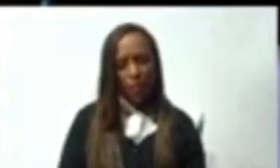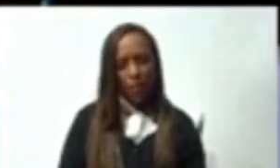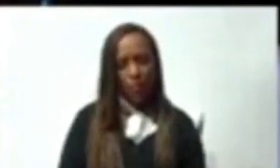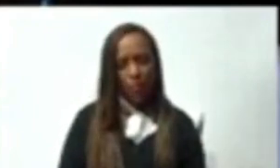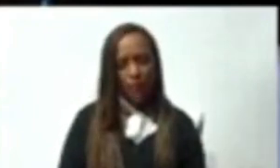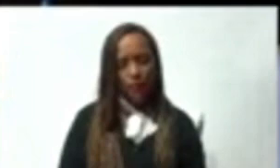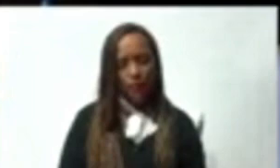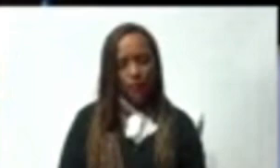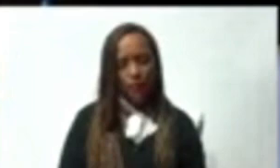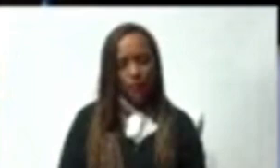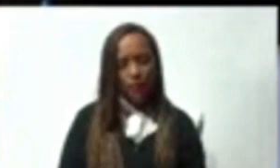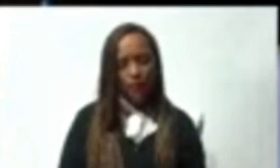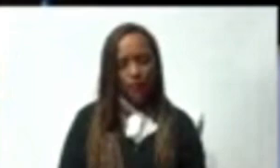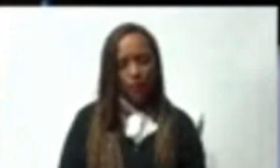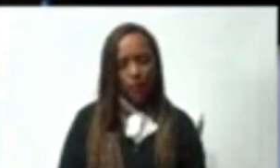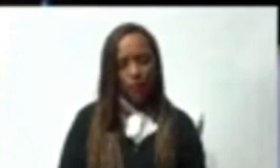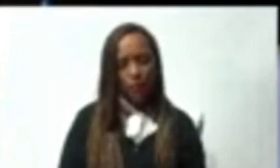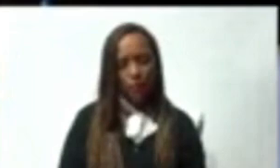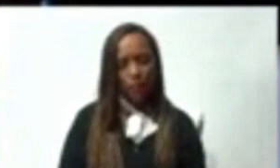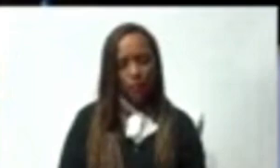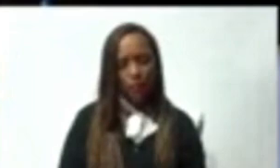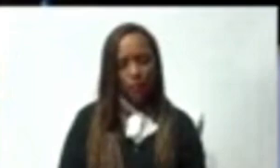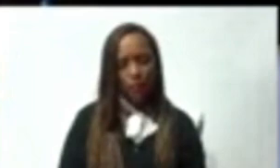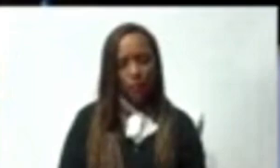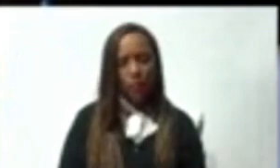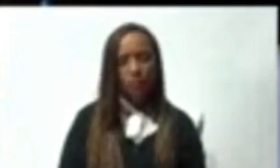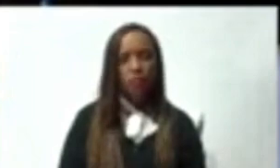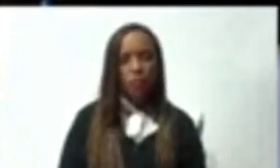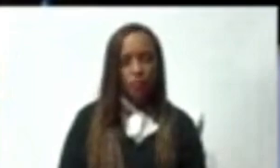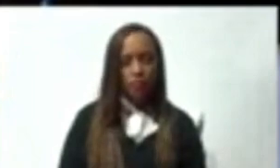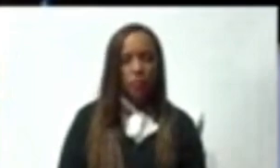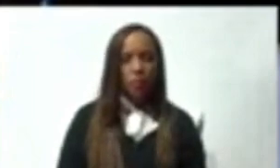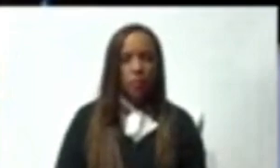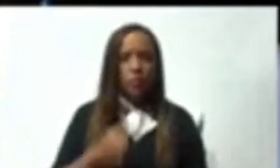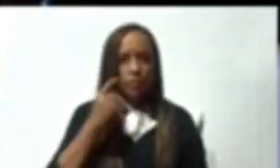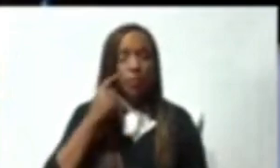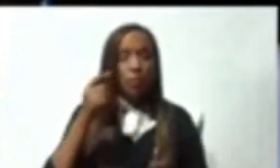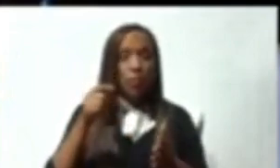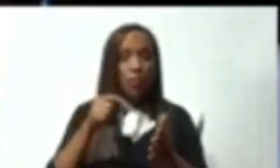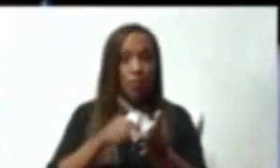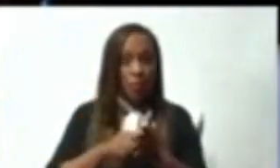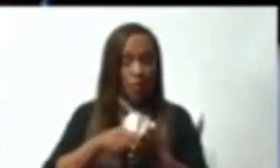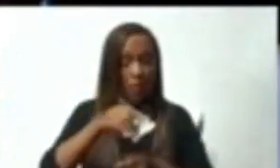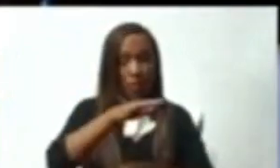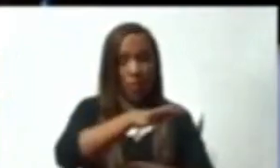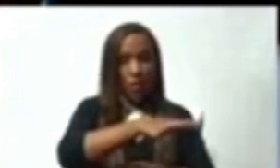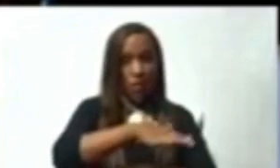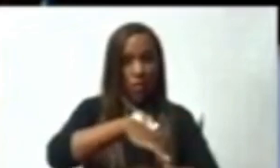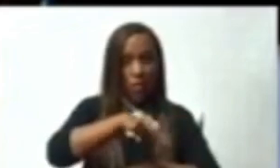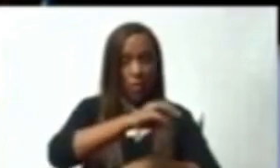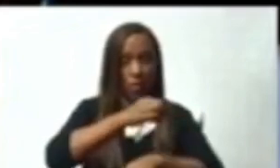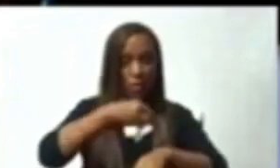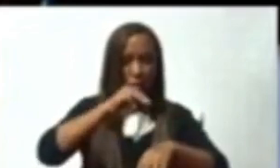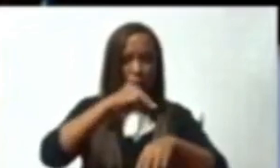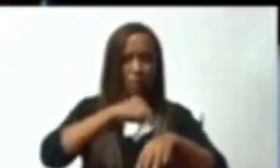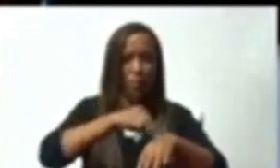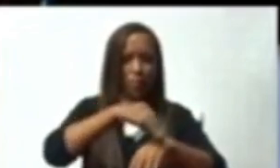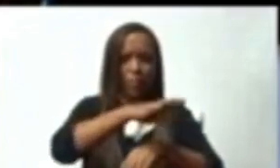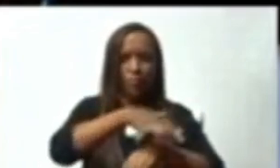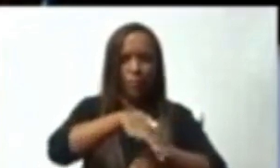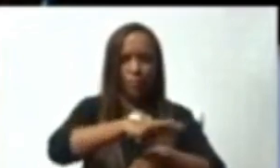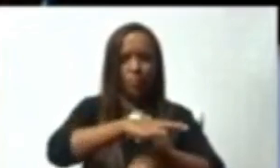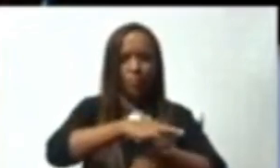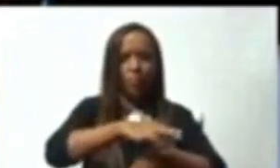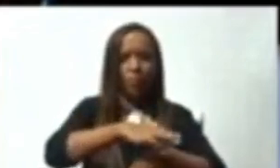todos están en malas condiciones y se requiere la